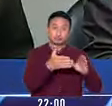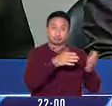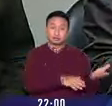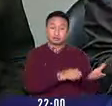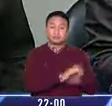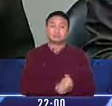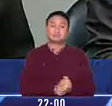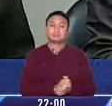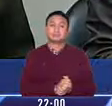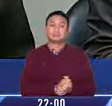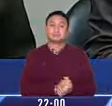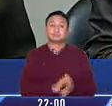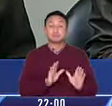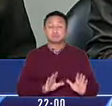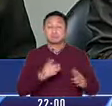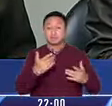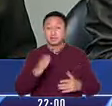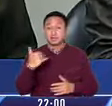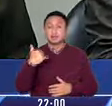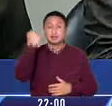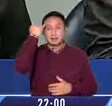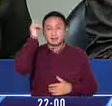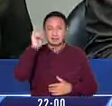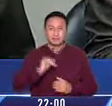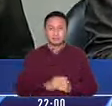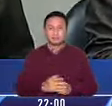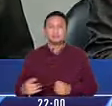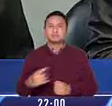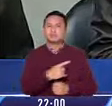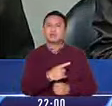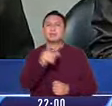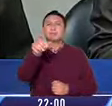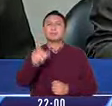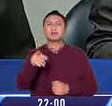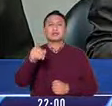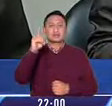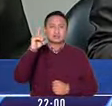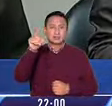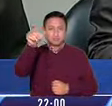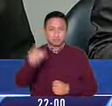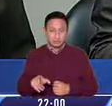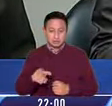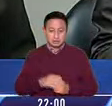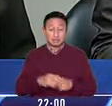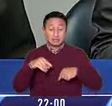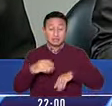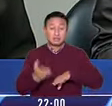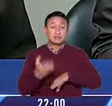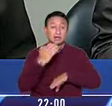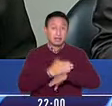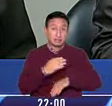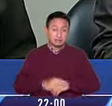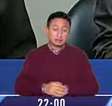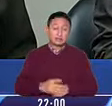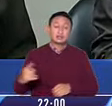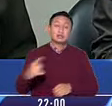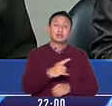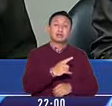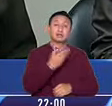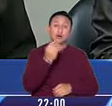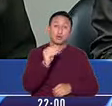Existe una hipótesis dentro de la cual el detenido aparentemente había querido